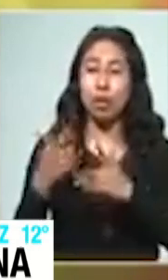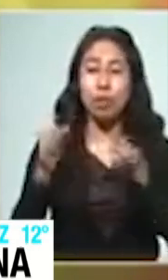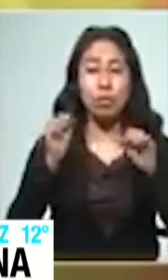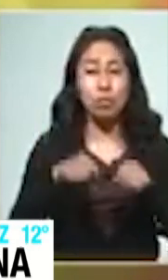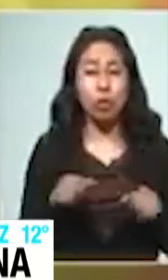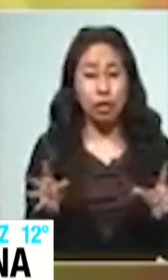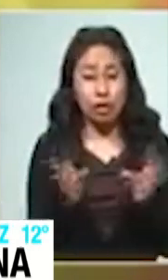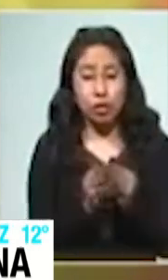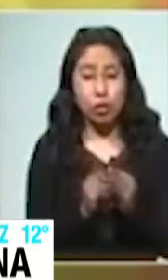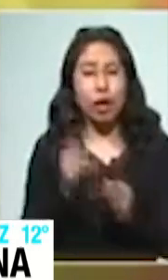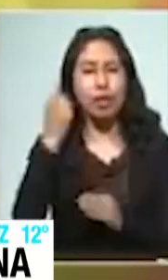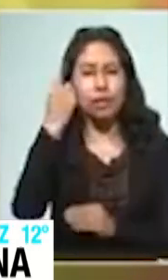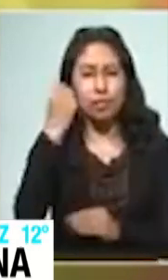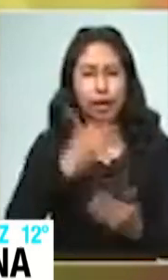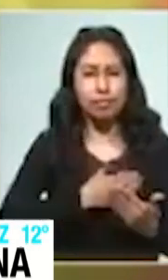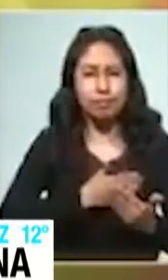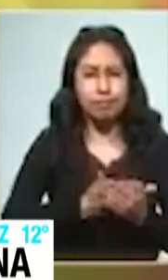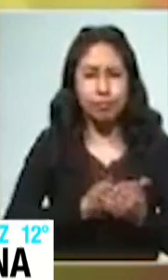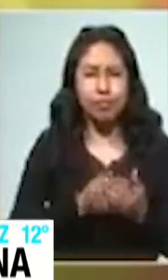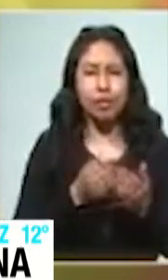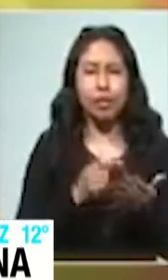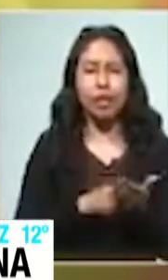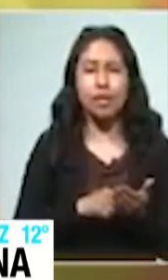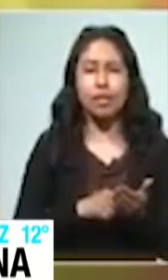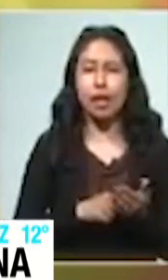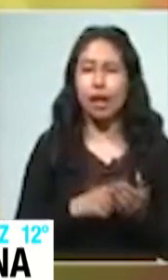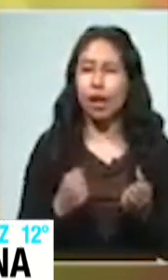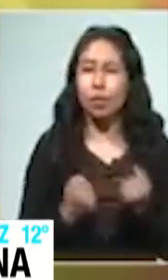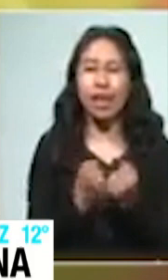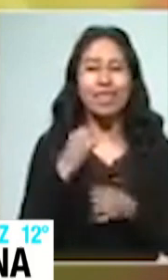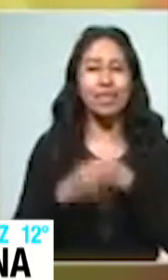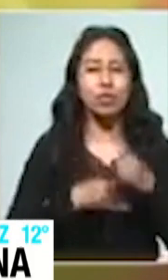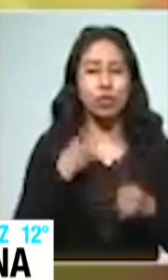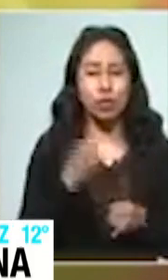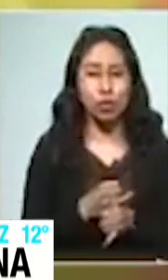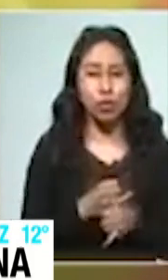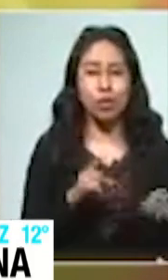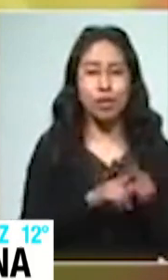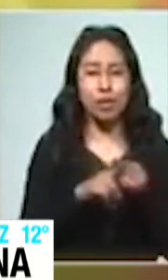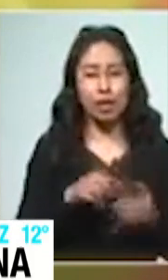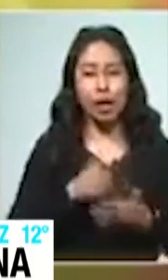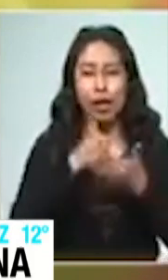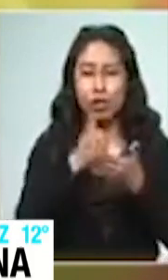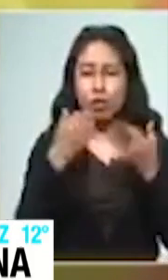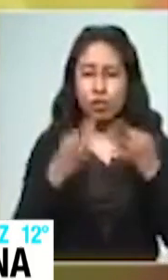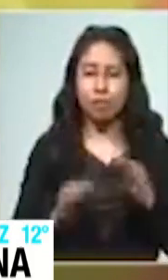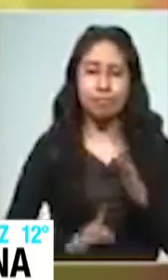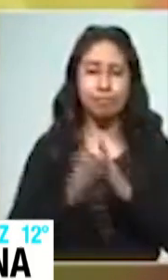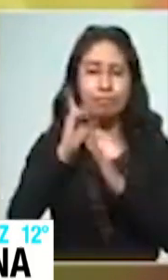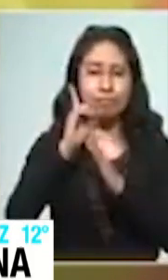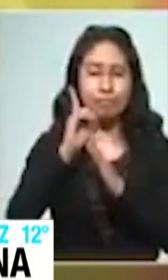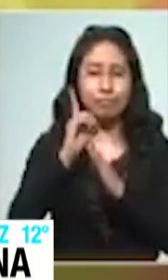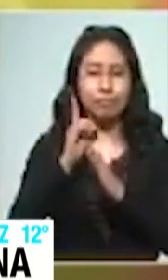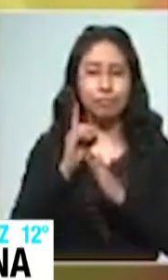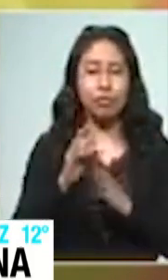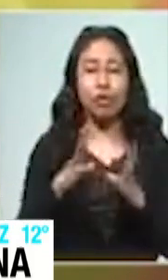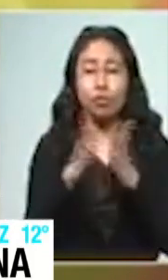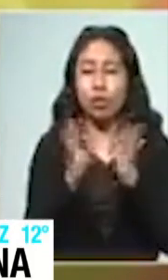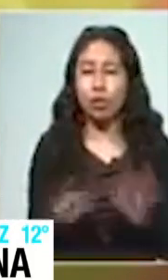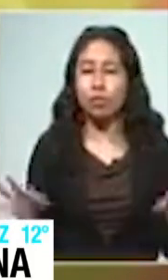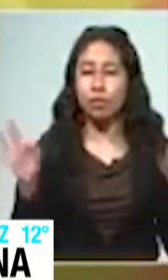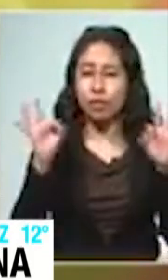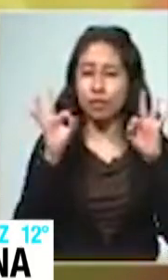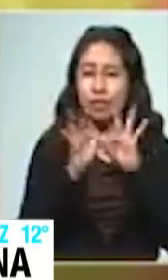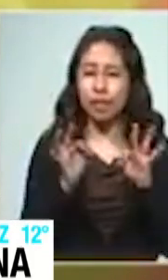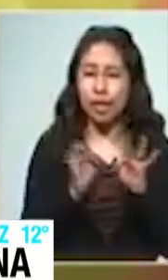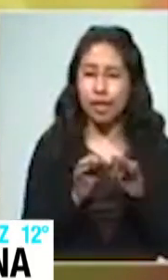debida comprensión y solidaridad en la cooperación internacional, particularmente en la ayuda oficial al desarrollo. Es imperativo movilizar